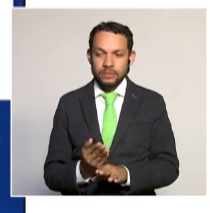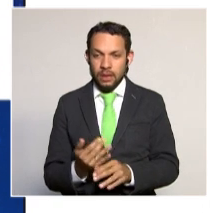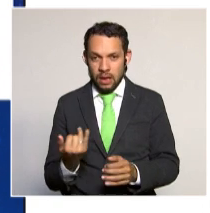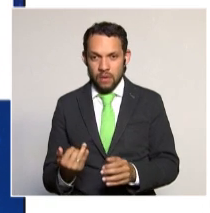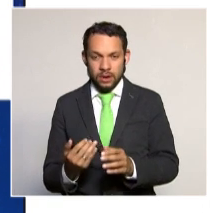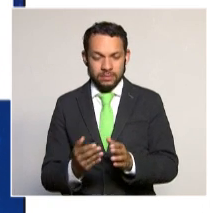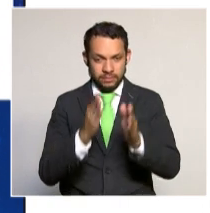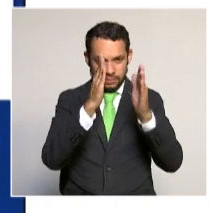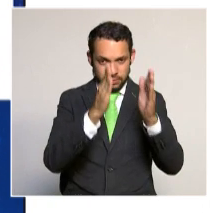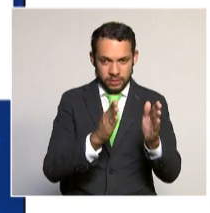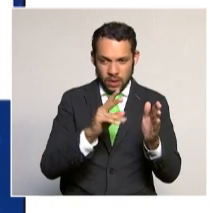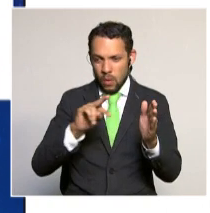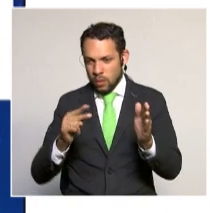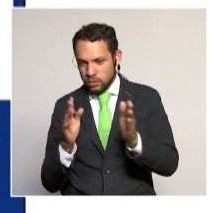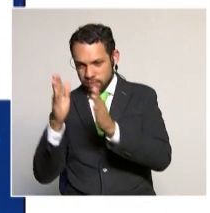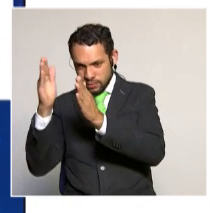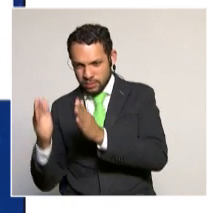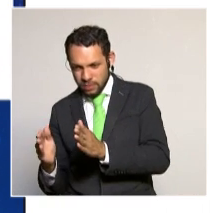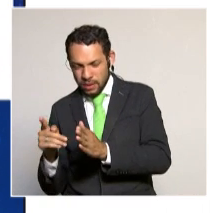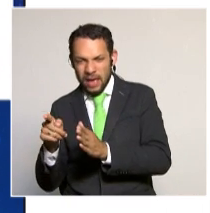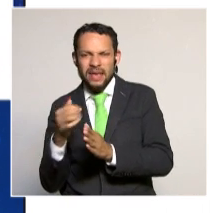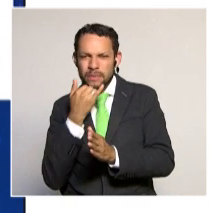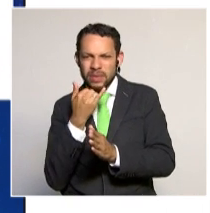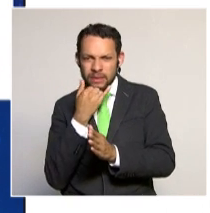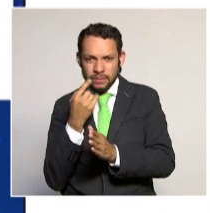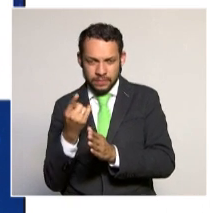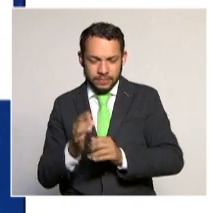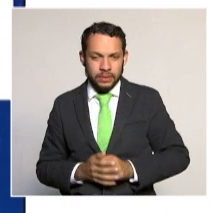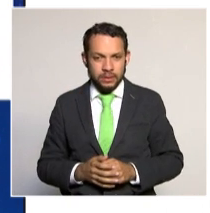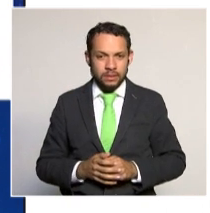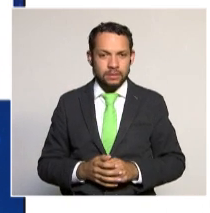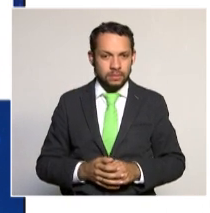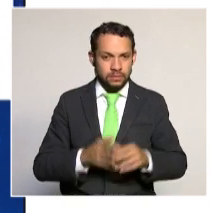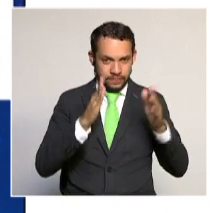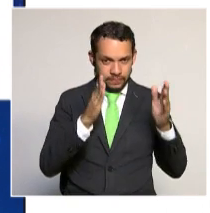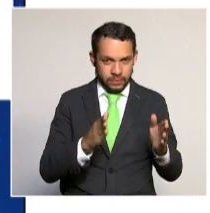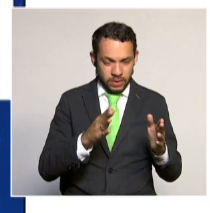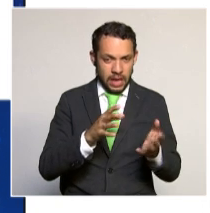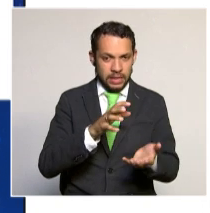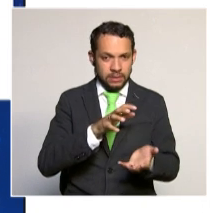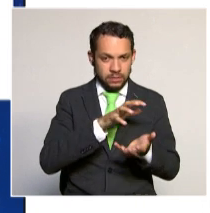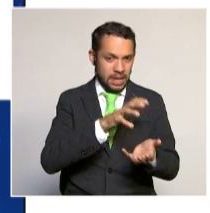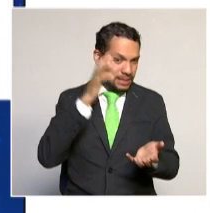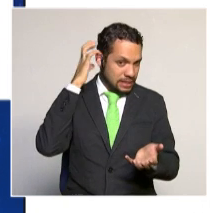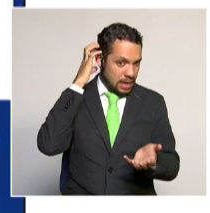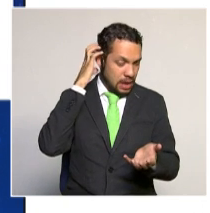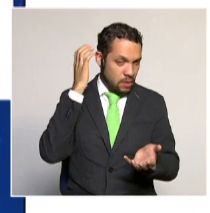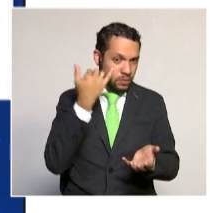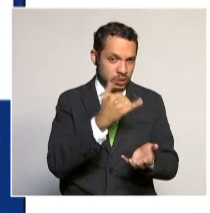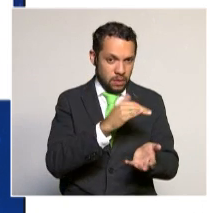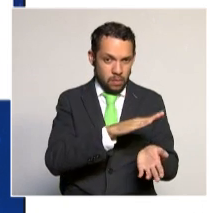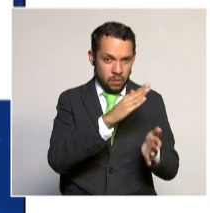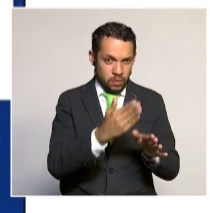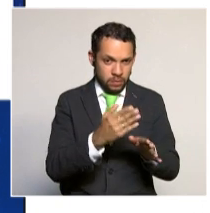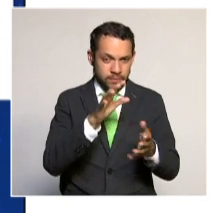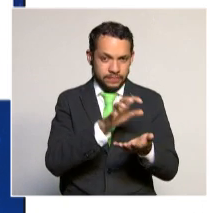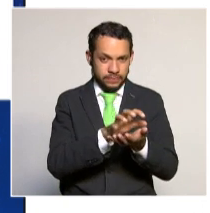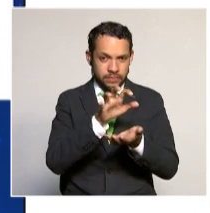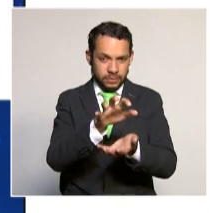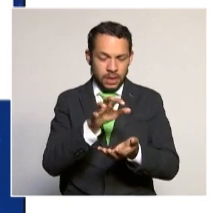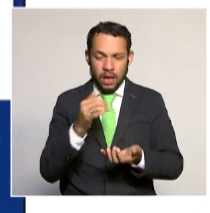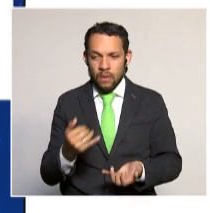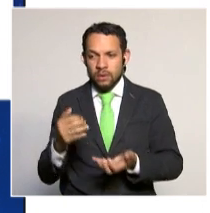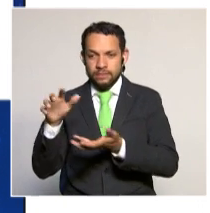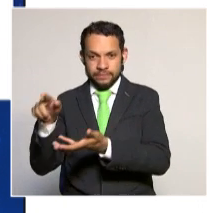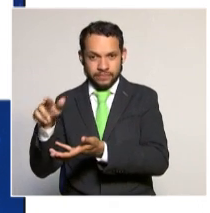ese cerebro? Ahora, aquí al lado observen ustedes, mire que este es el cerebro de una persona de una edad aproximada, supongamos